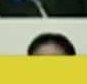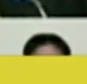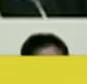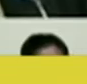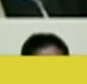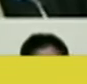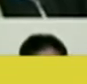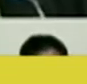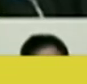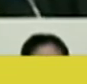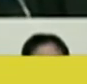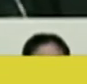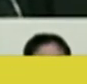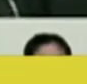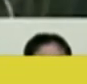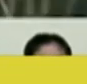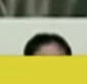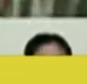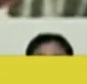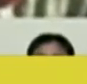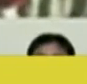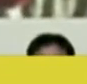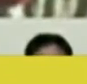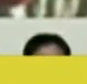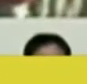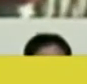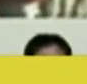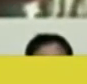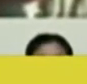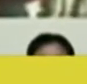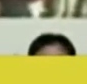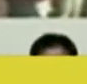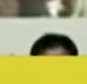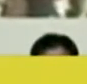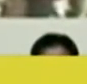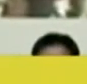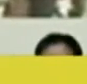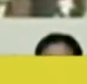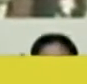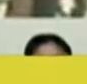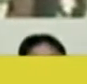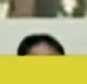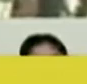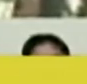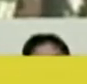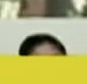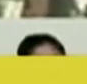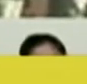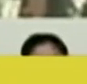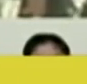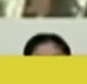Nacional Bolivariana, acantonada en los estados Aragua, Carabobo y Yaracuy, territorio de revolución y de